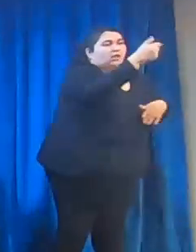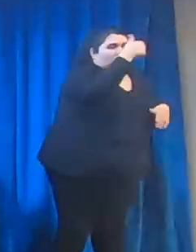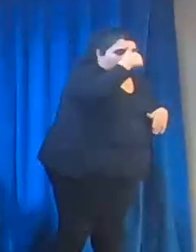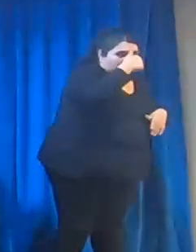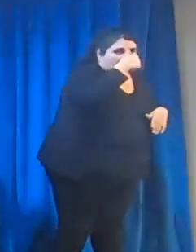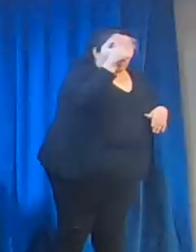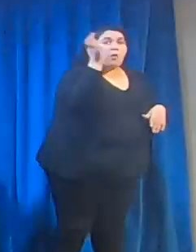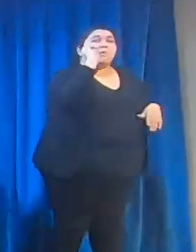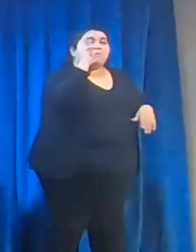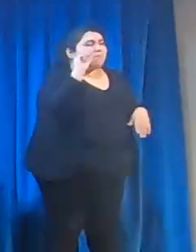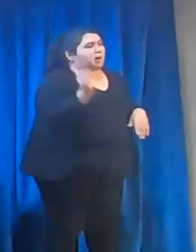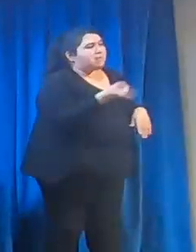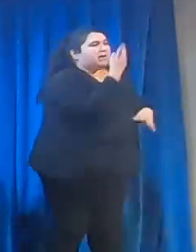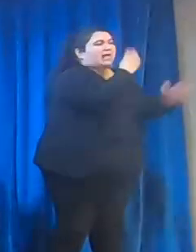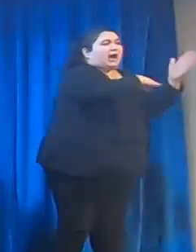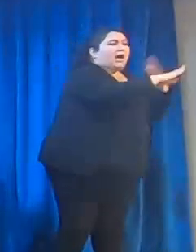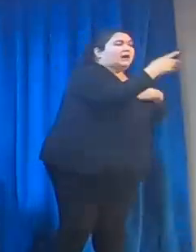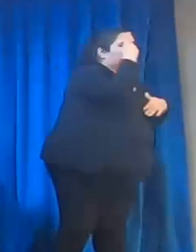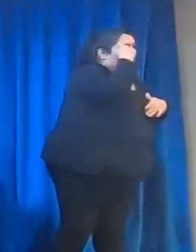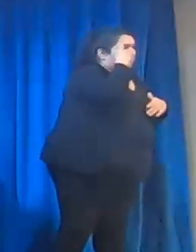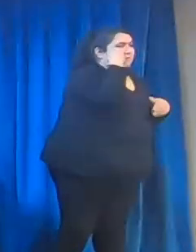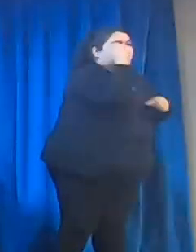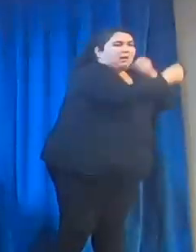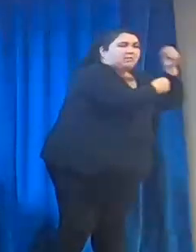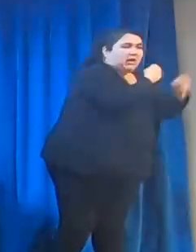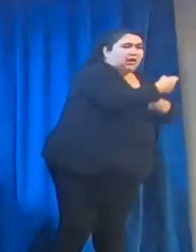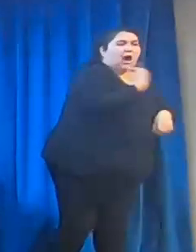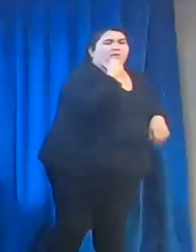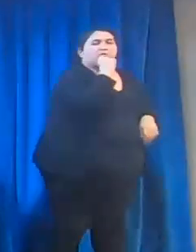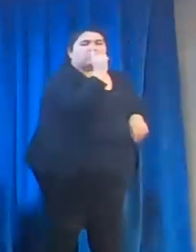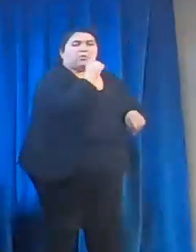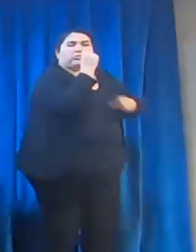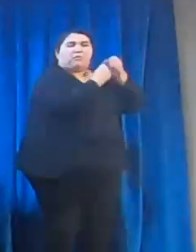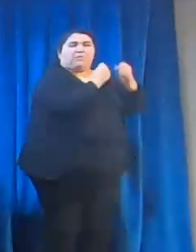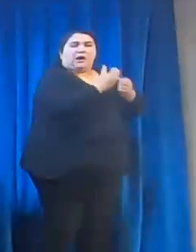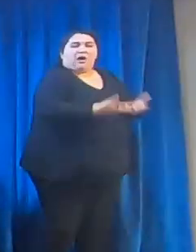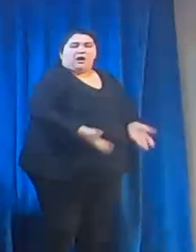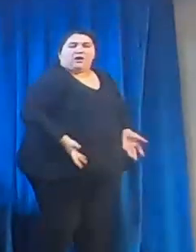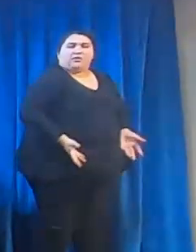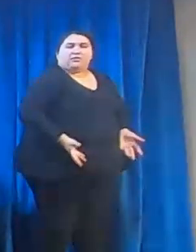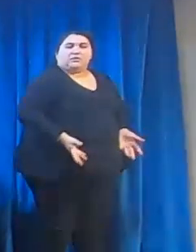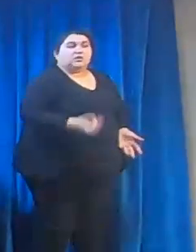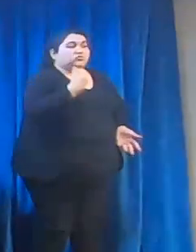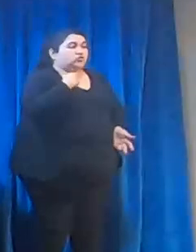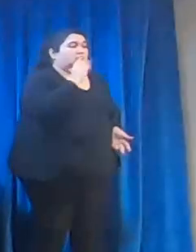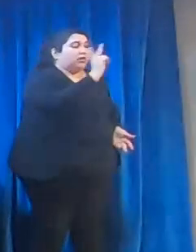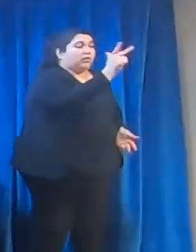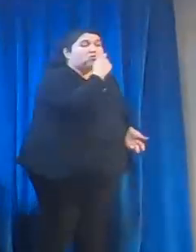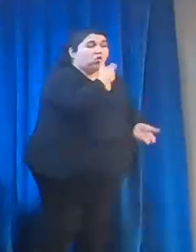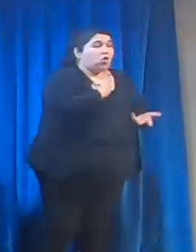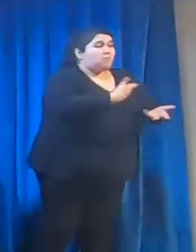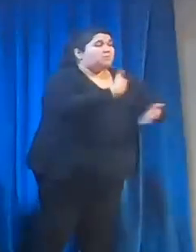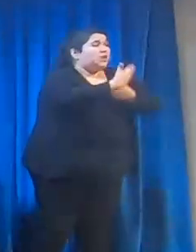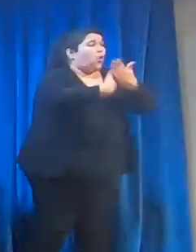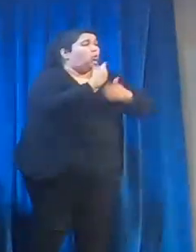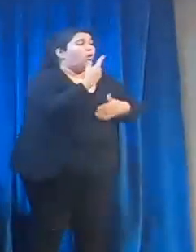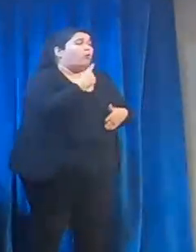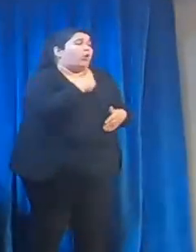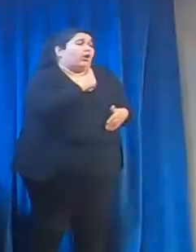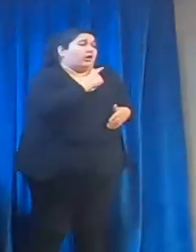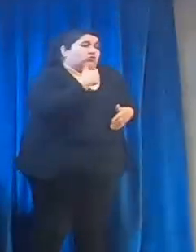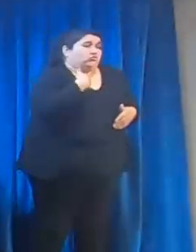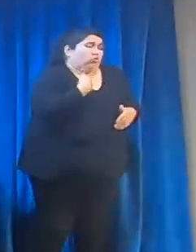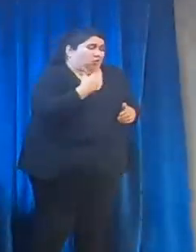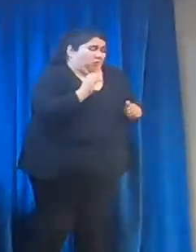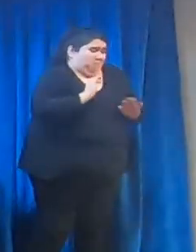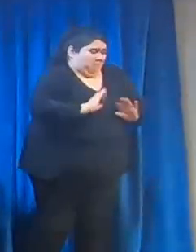mi papá me manda a karate para que aprenda a pegar y a mí no me gusta pegar. O le digo que yo no me invitan a jugar al fútbol porque a mí, yo soy